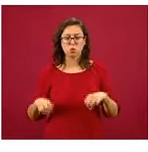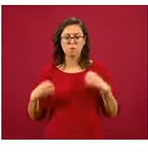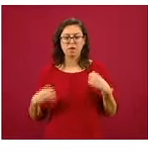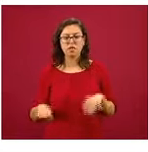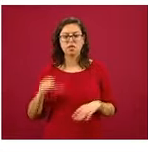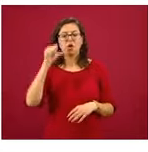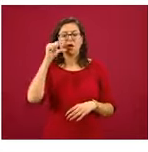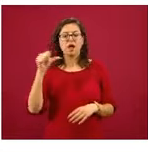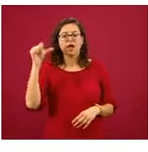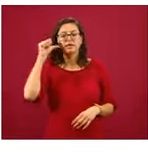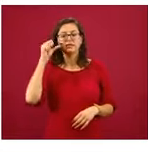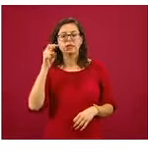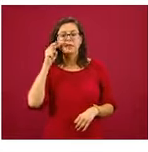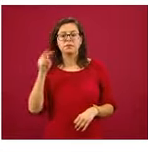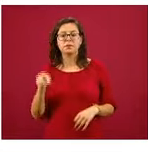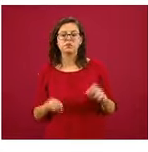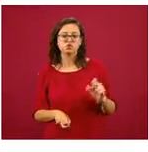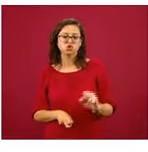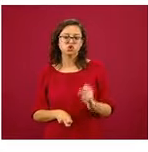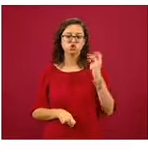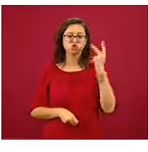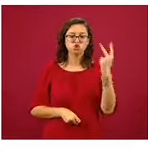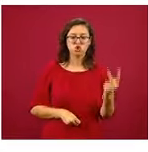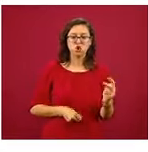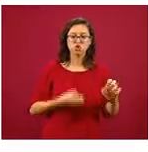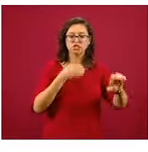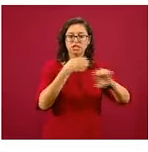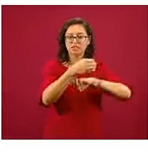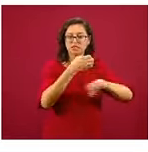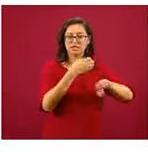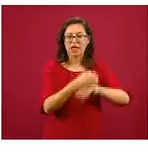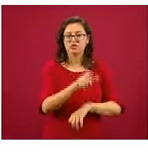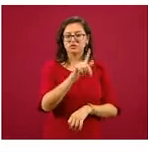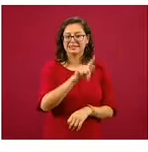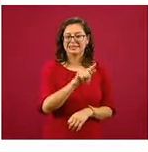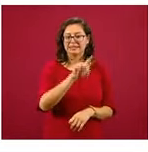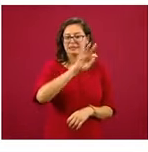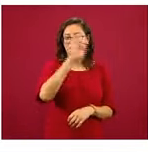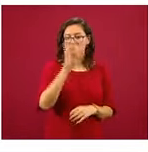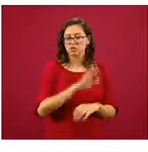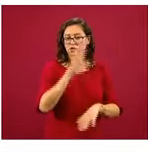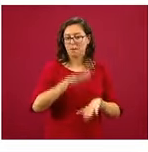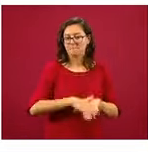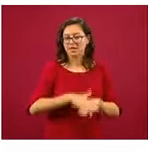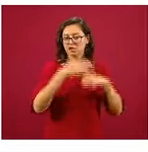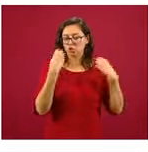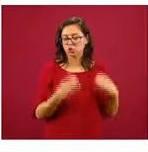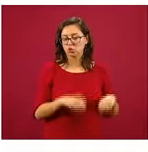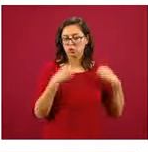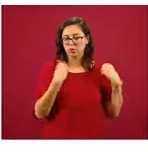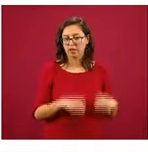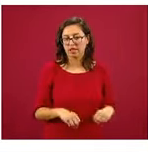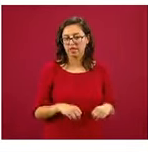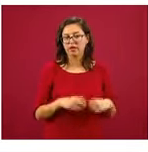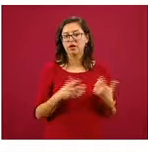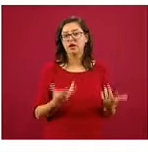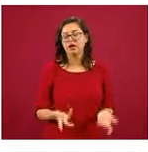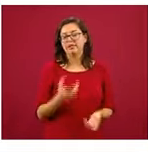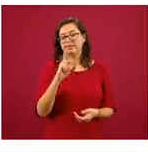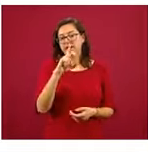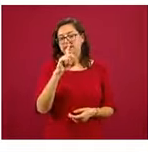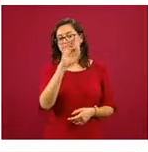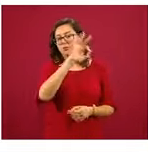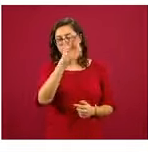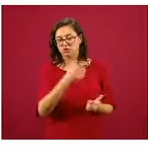que han superado este nivel de seguridad de un 70% de ocupación o al menos un 30% de